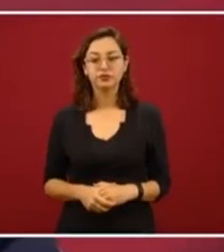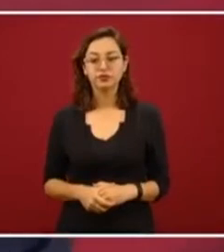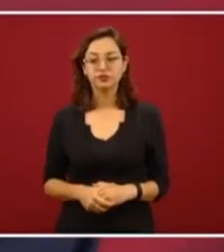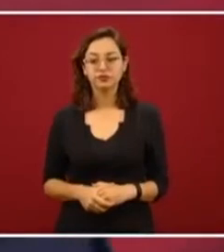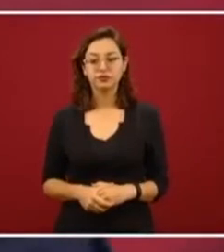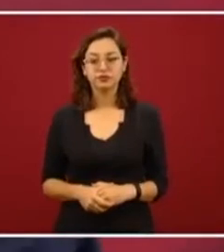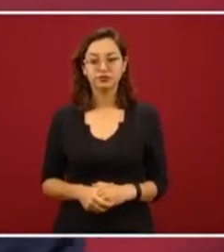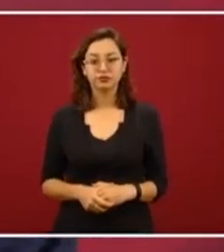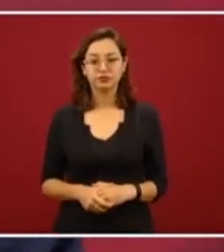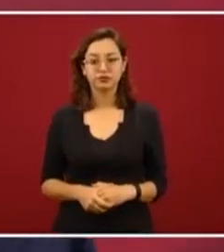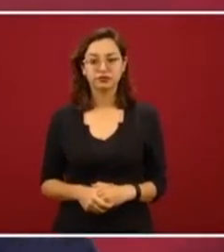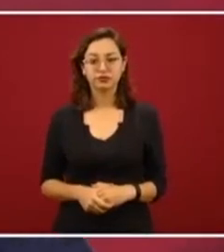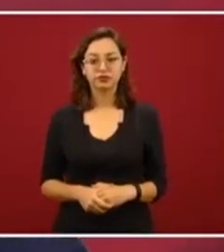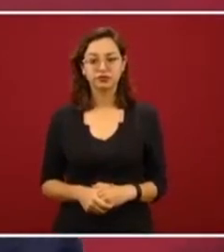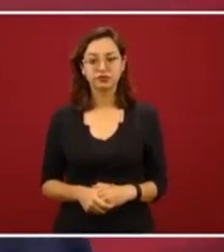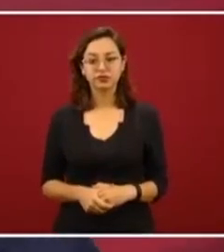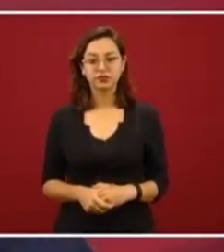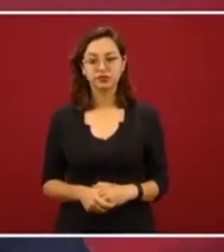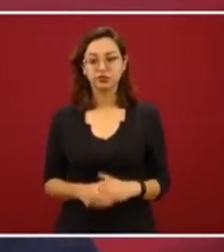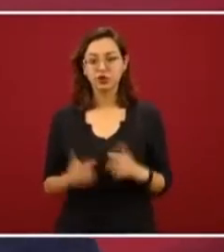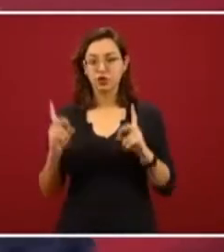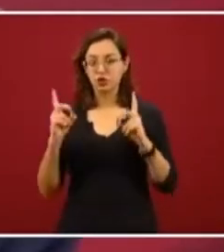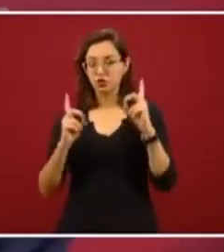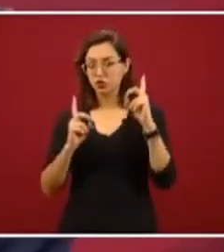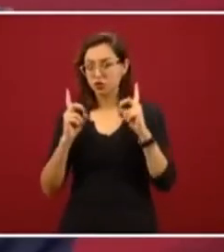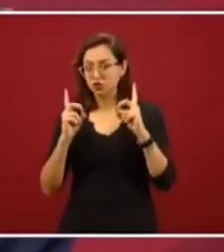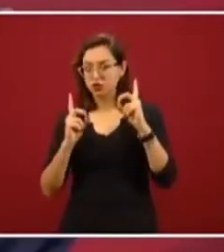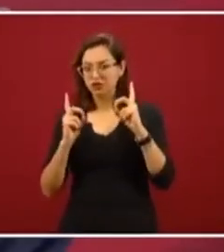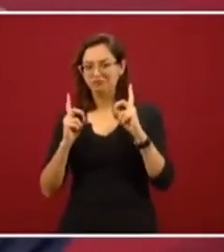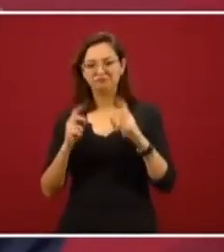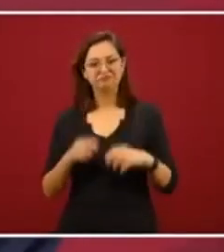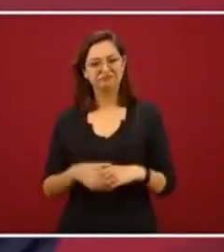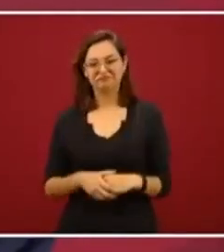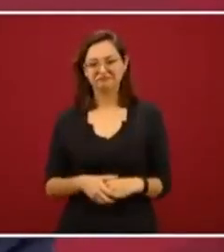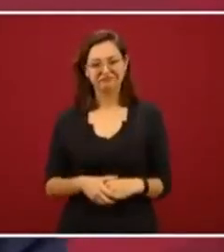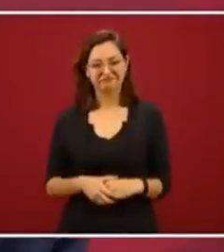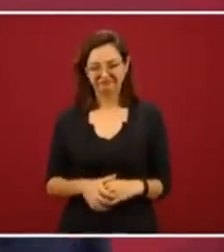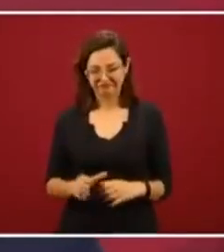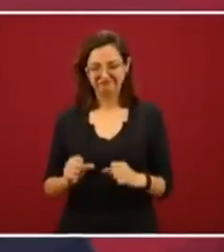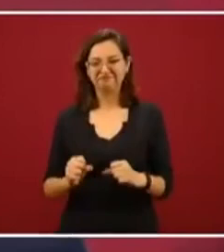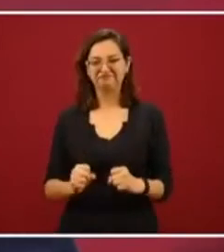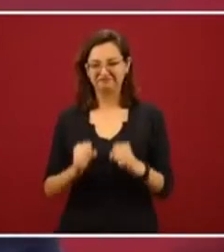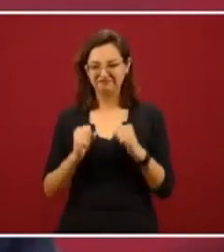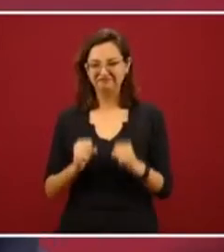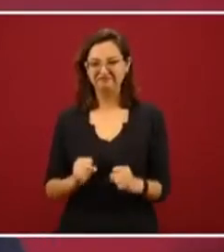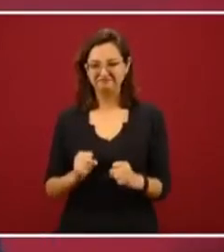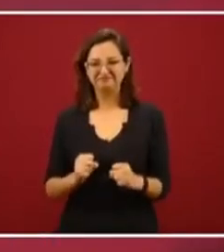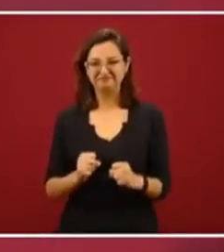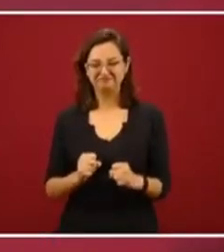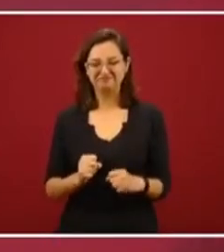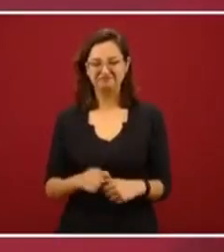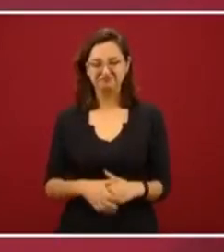Que no tengamos duda de eso. Lo tengo